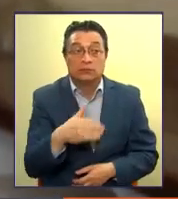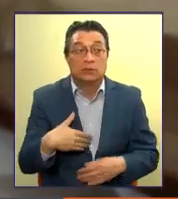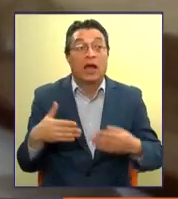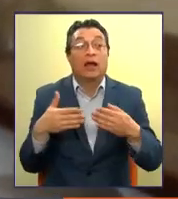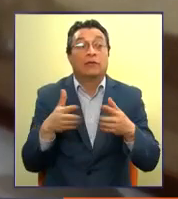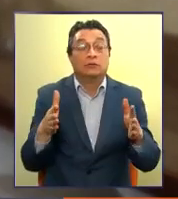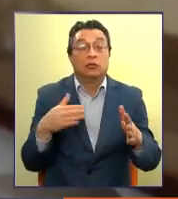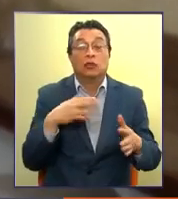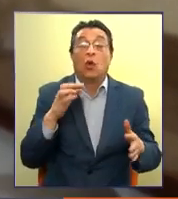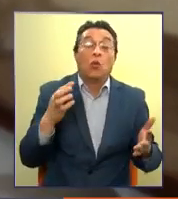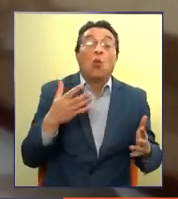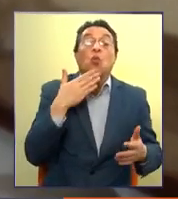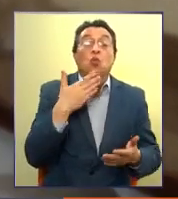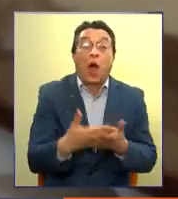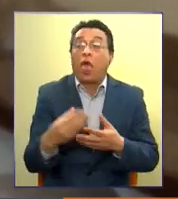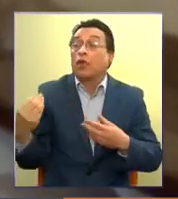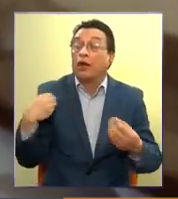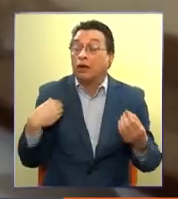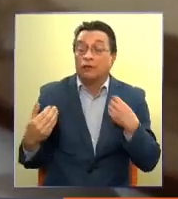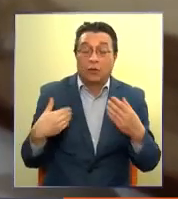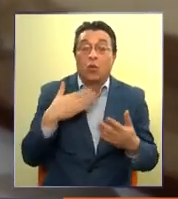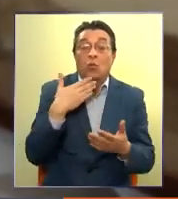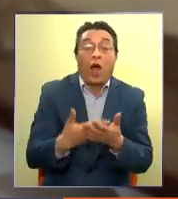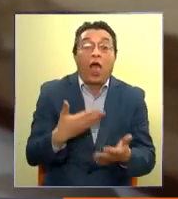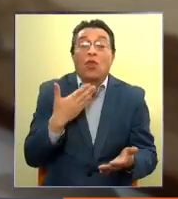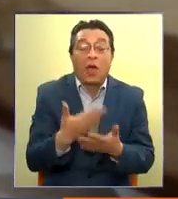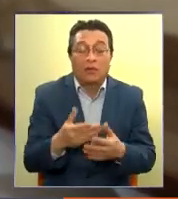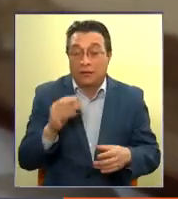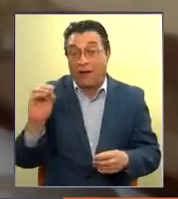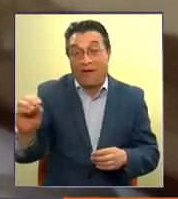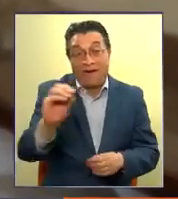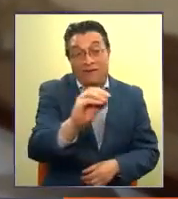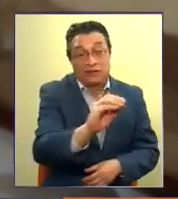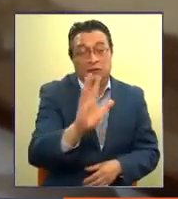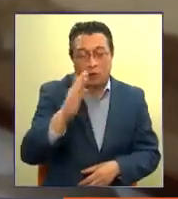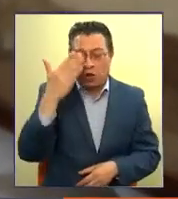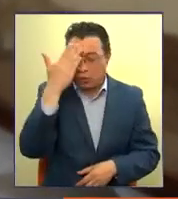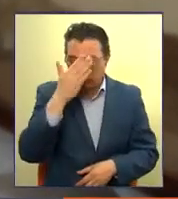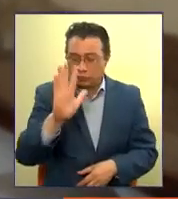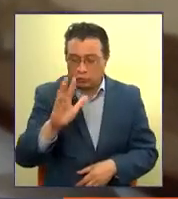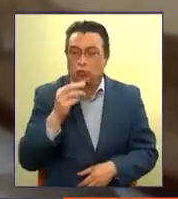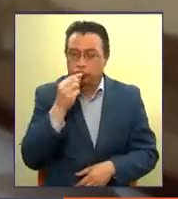pucha, vuelvan, qué sé yo. Y bueno, para toda esa gente, no se preocupen porque vamos a volver.